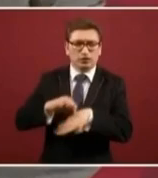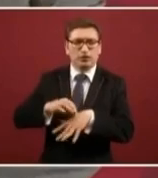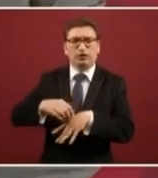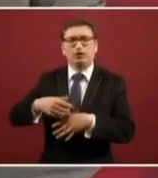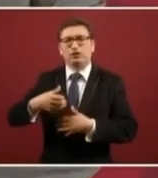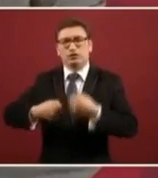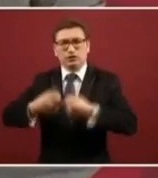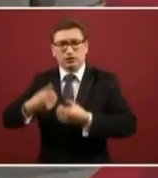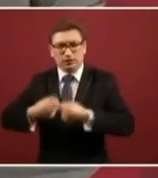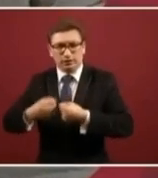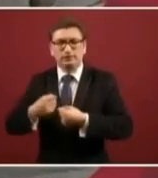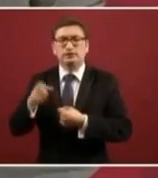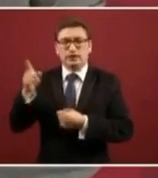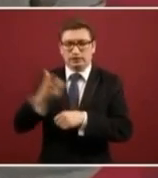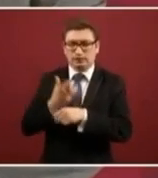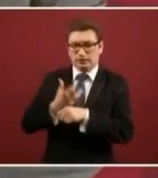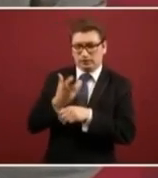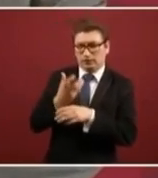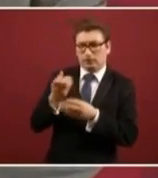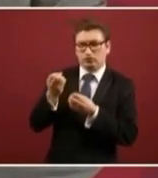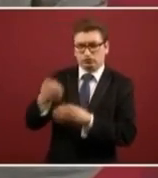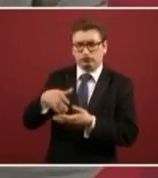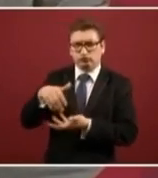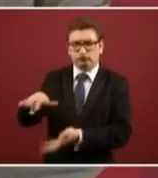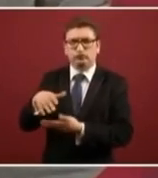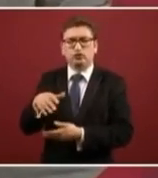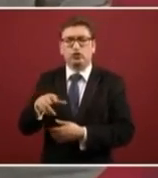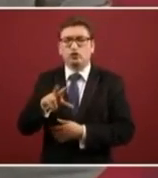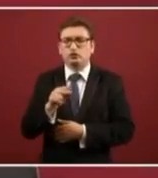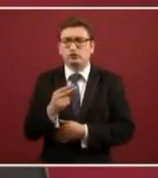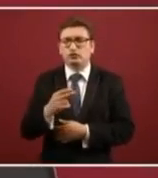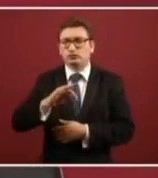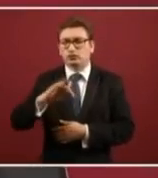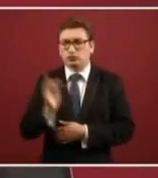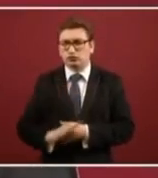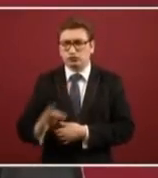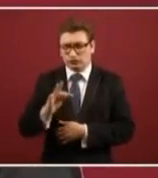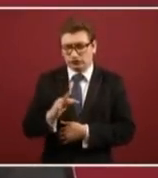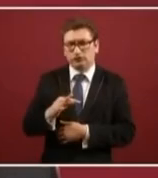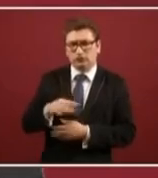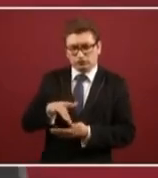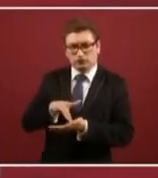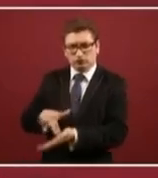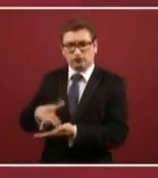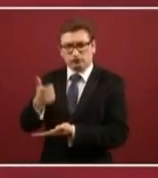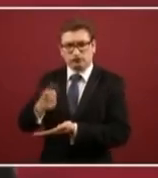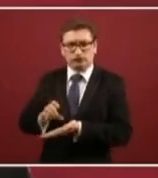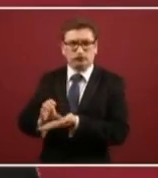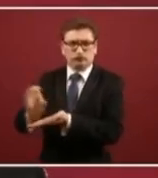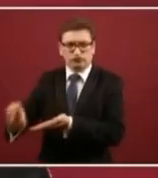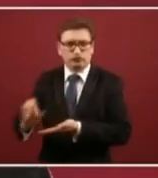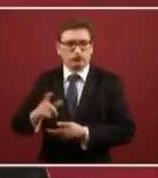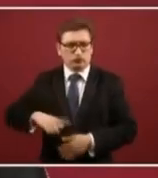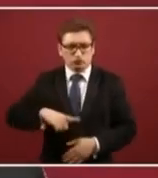recibe hasta el 80% de su costo de producción como apoyo del